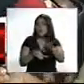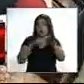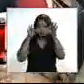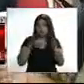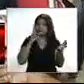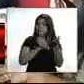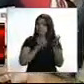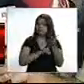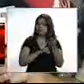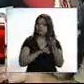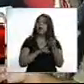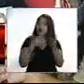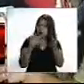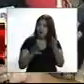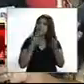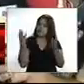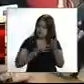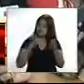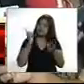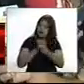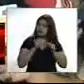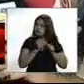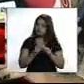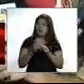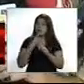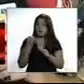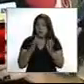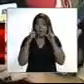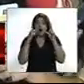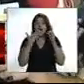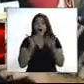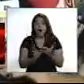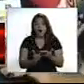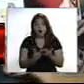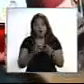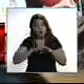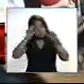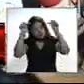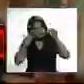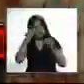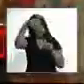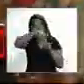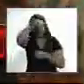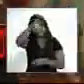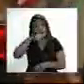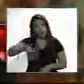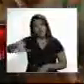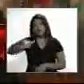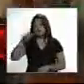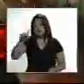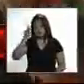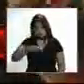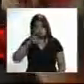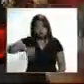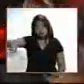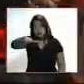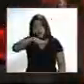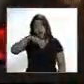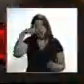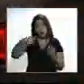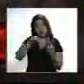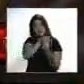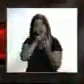garantizado, insisten en reasegurarlo, admirados por el sistema electoral nuestro y el pueblo nuestro, que es el otro